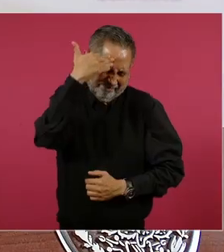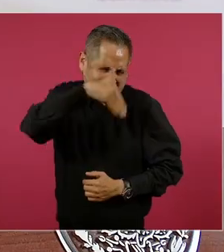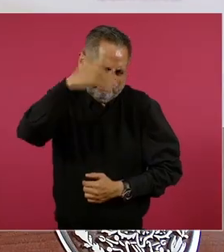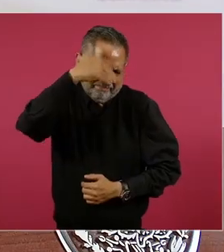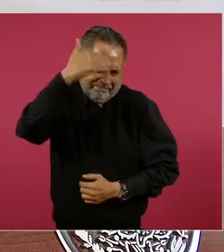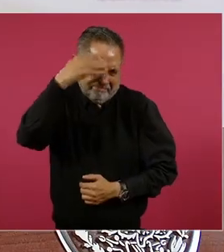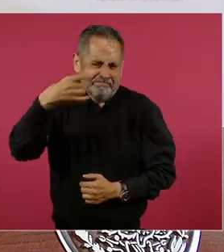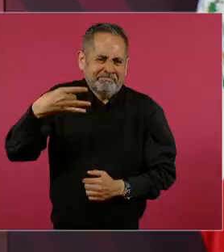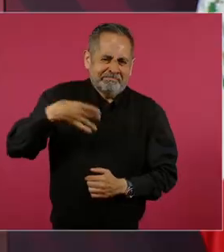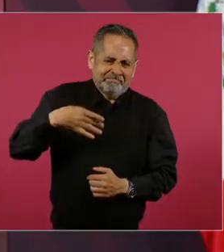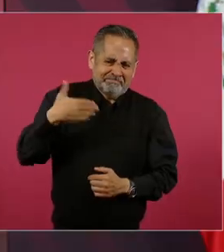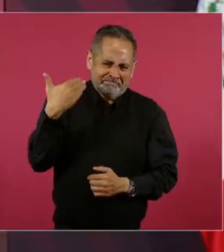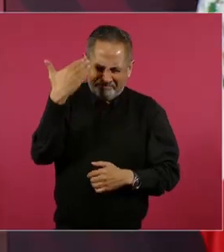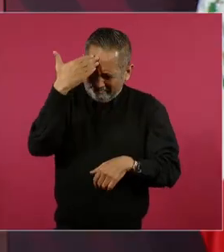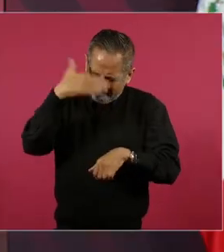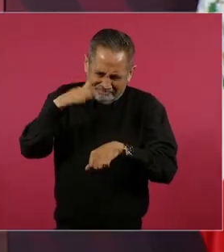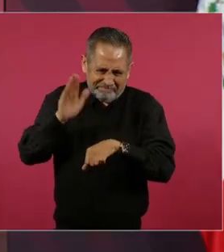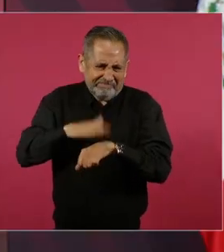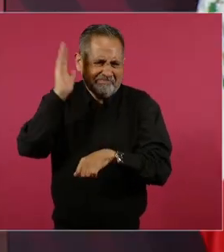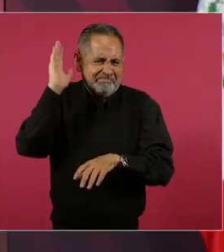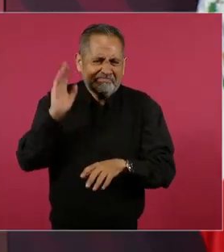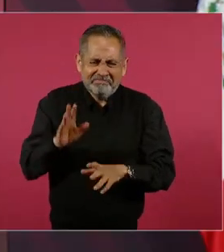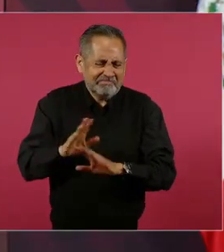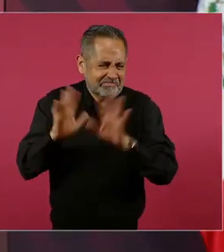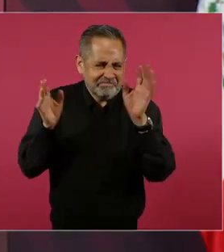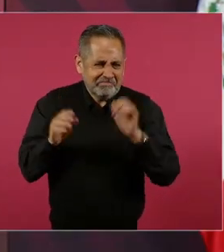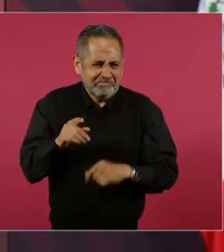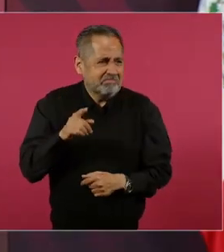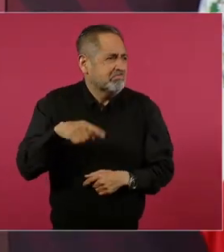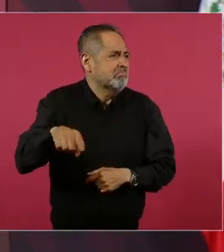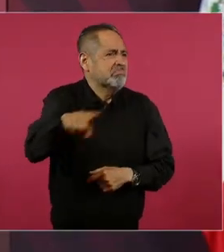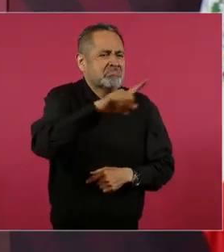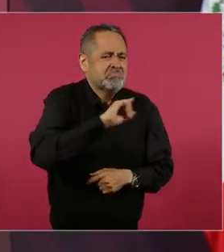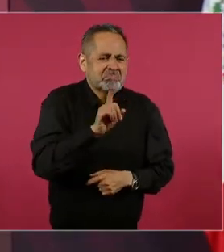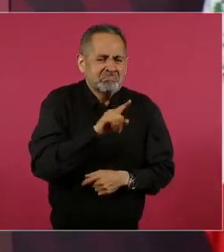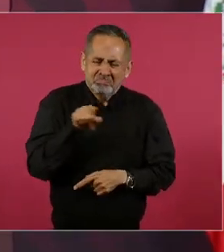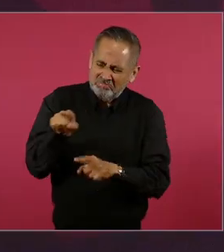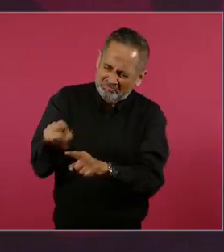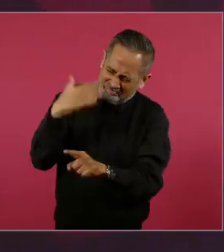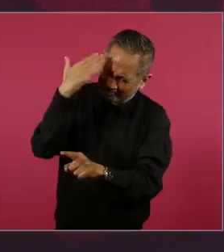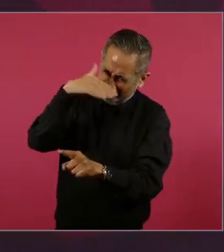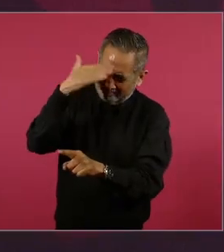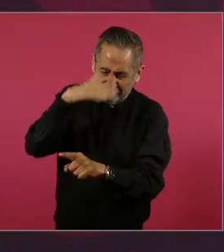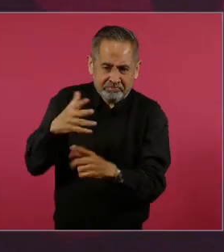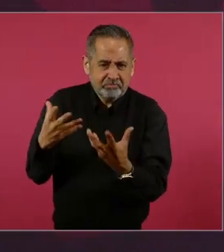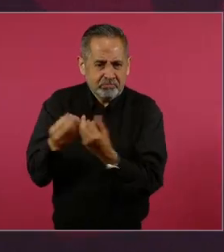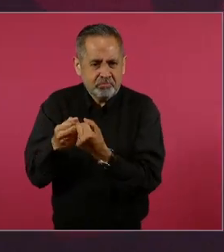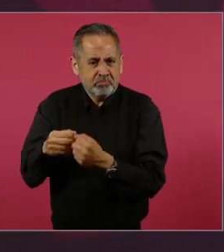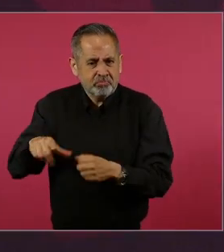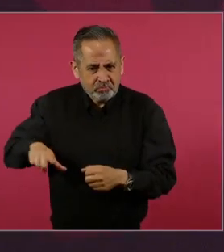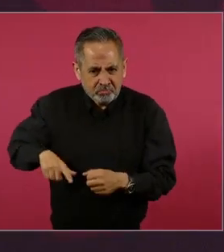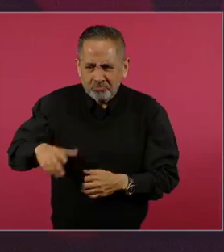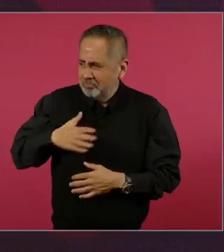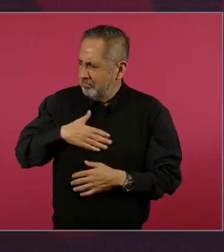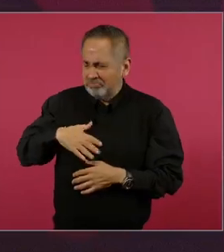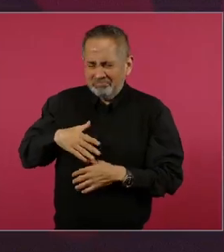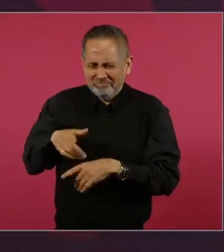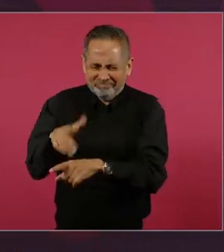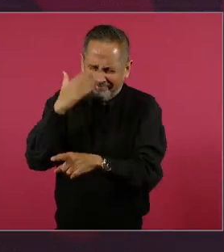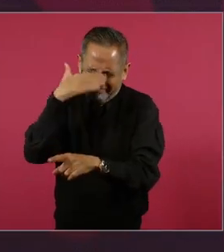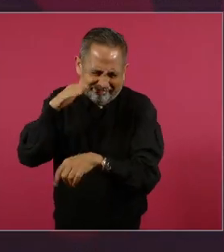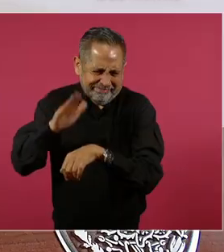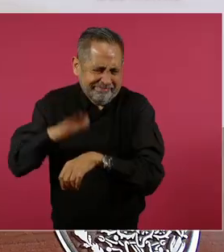mejor que muchos funcionarios de su gobierno y del nuestro,